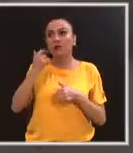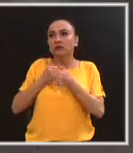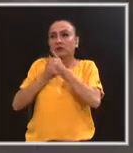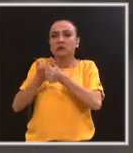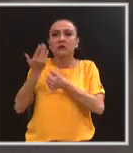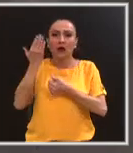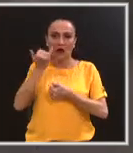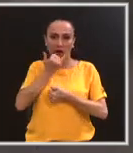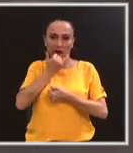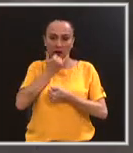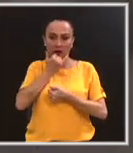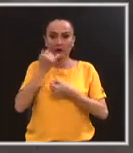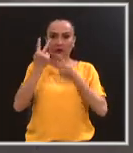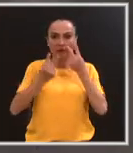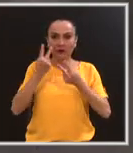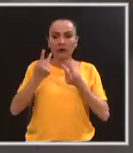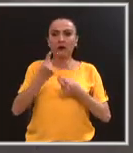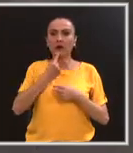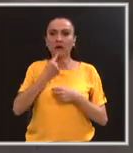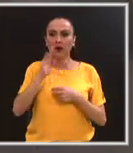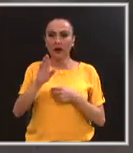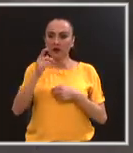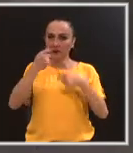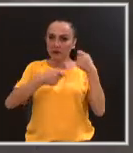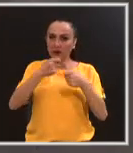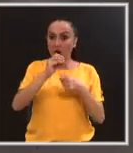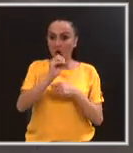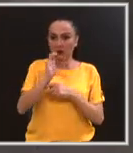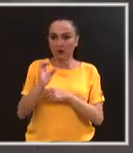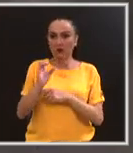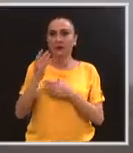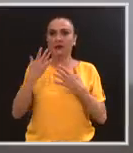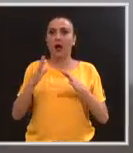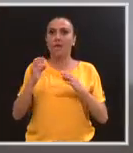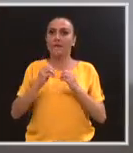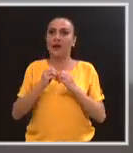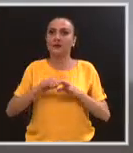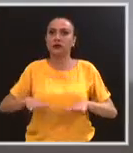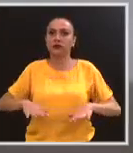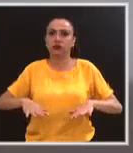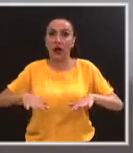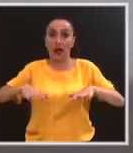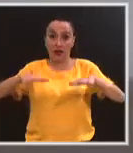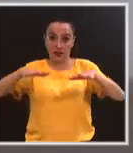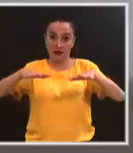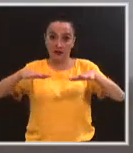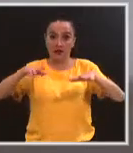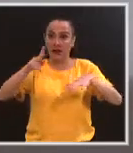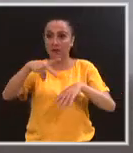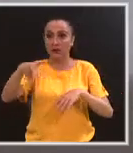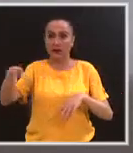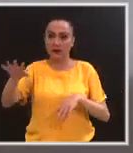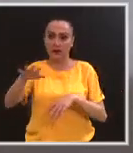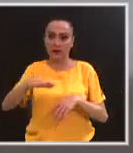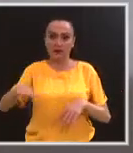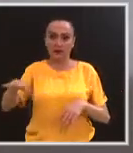seguimiento los vecinos indican que en septiembre y octubre es cuando se dan las mareas más altas en